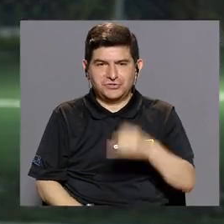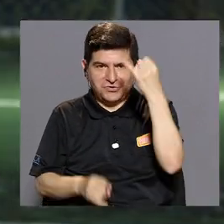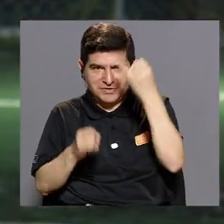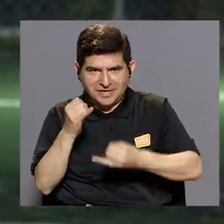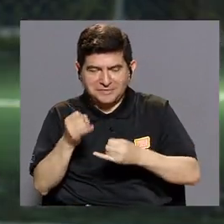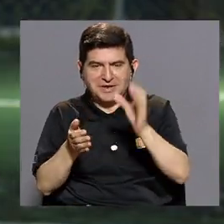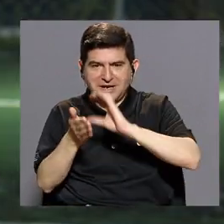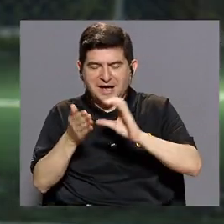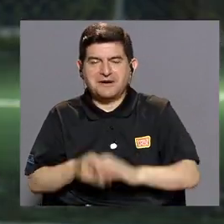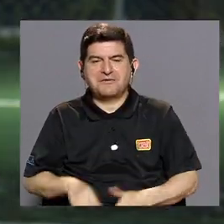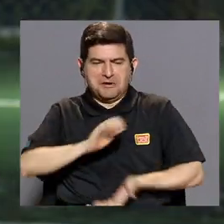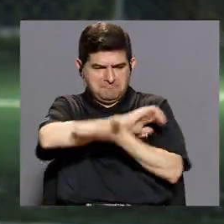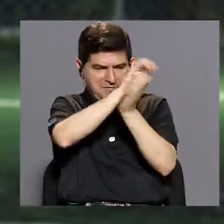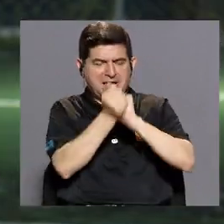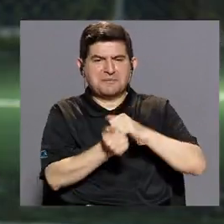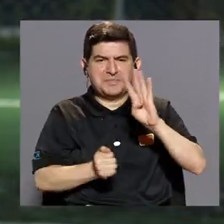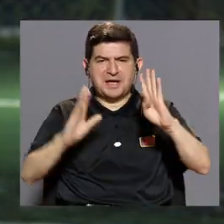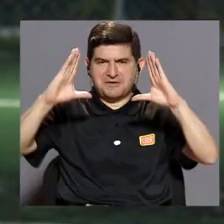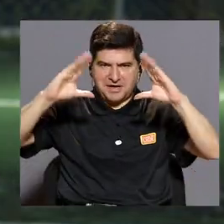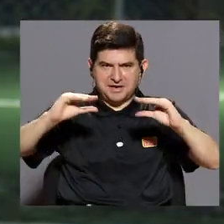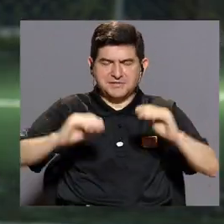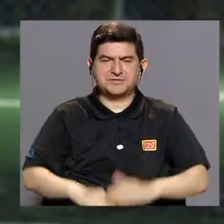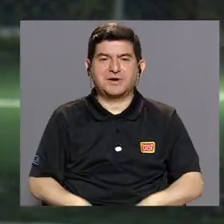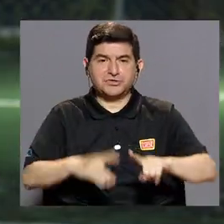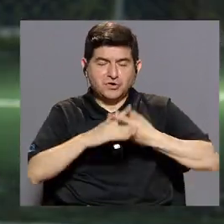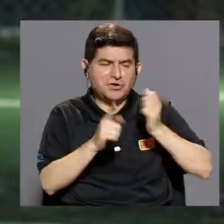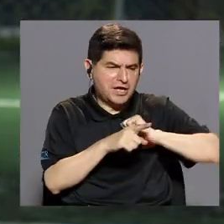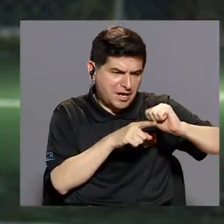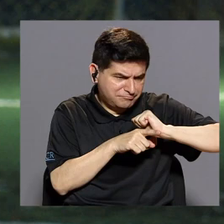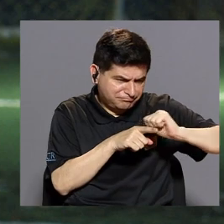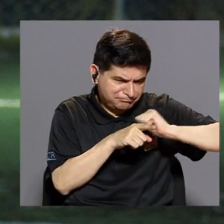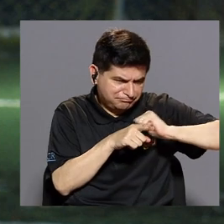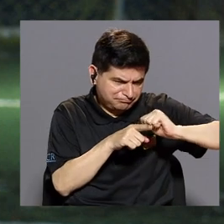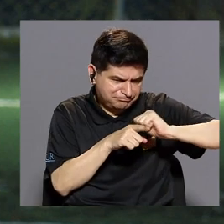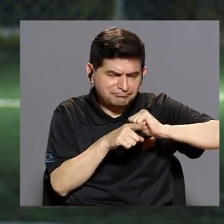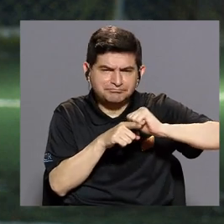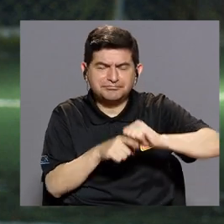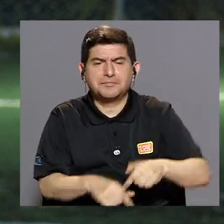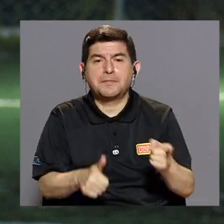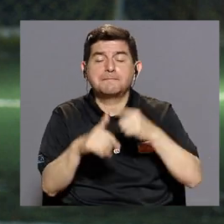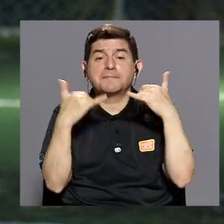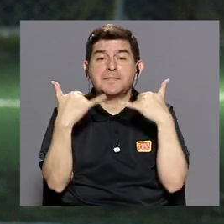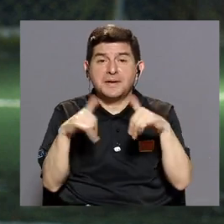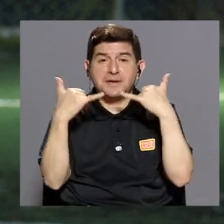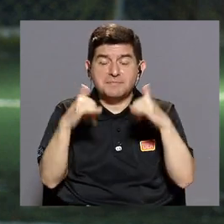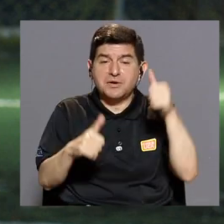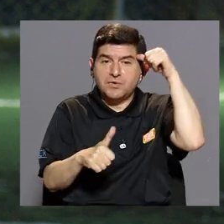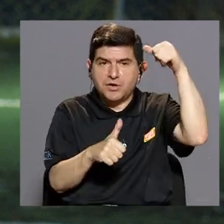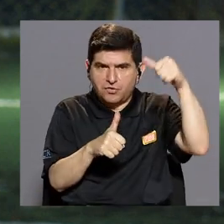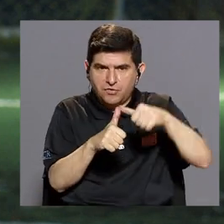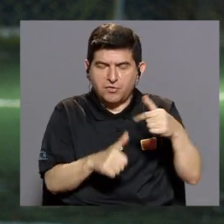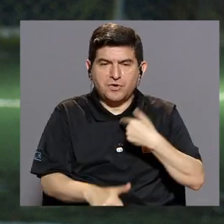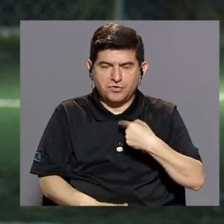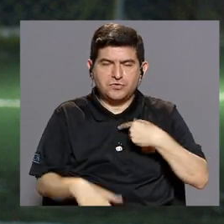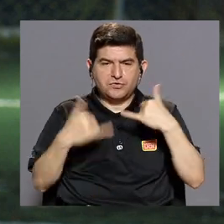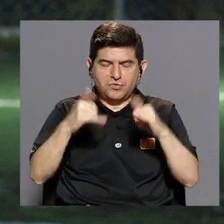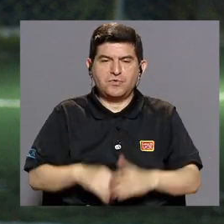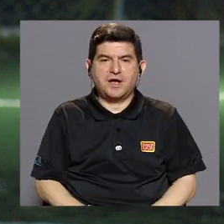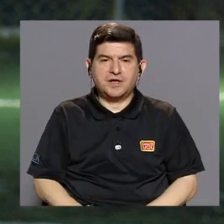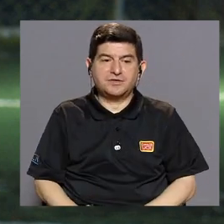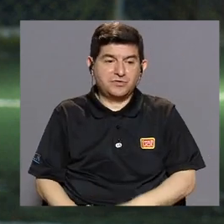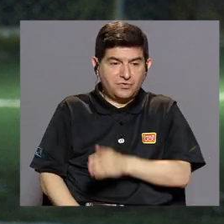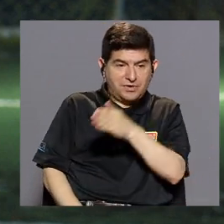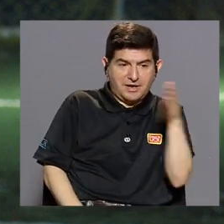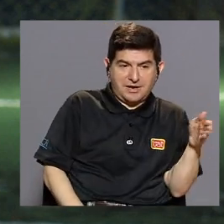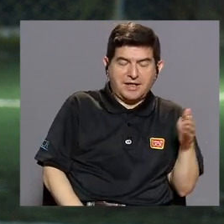colegio, me cambiaba a las 4 de la tarde y empezamos a entrenar. El primer partido, me acuerdo que me pusieron de lateral en